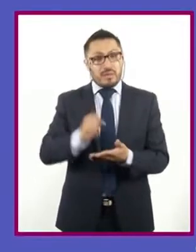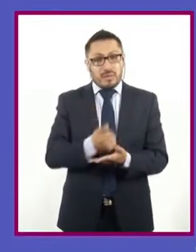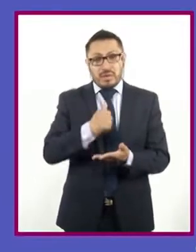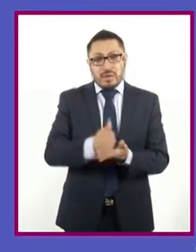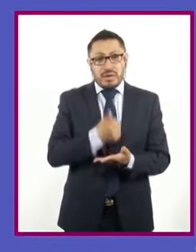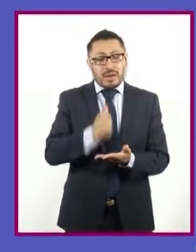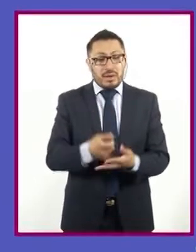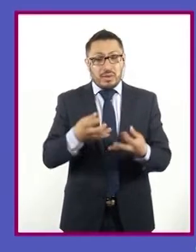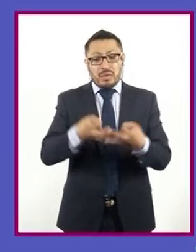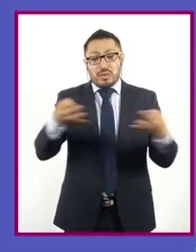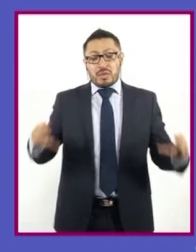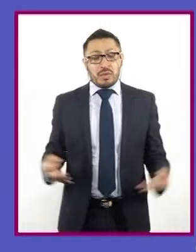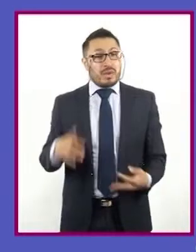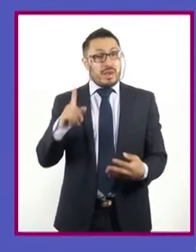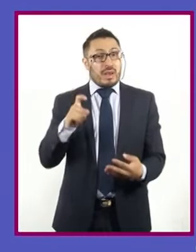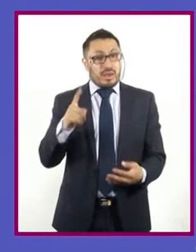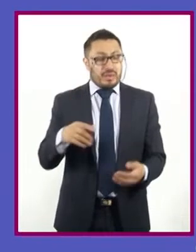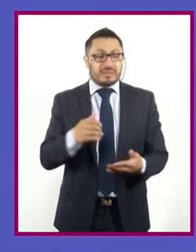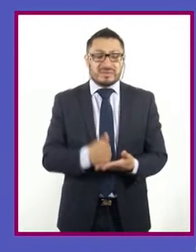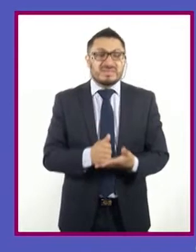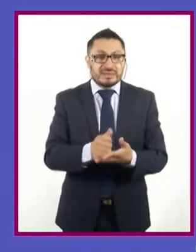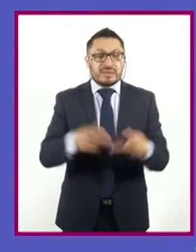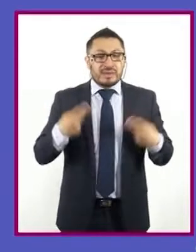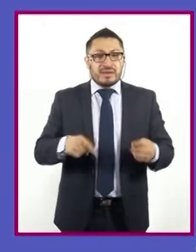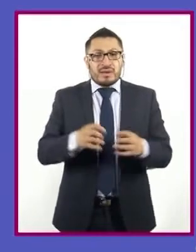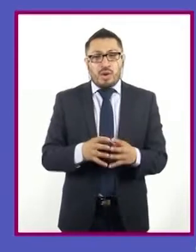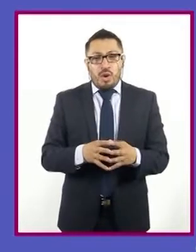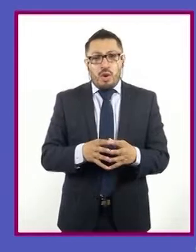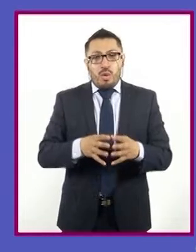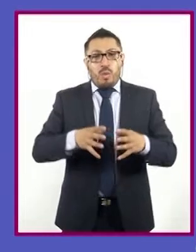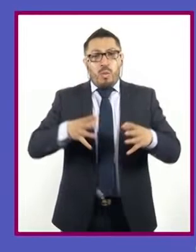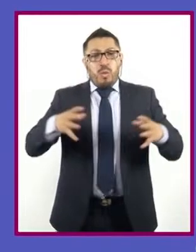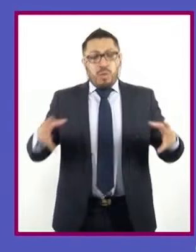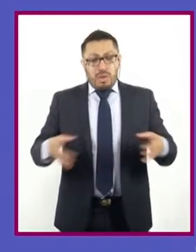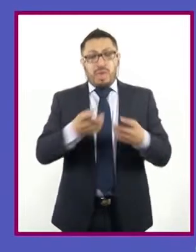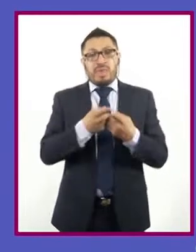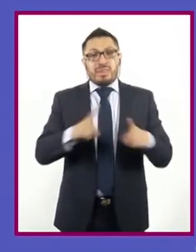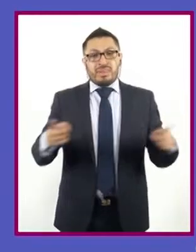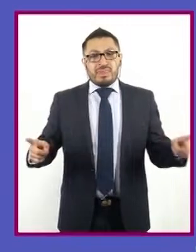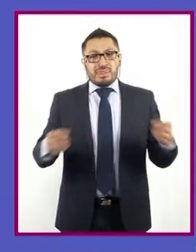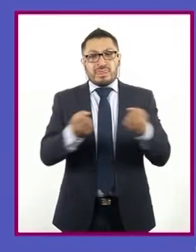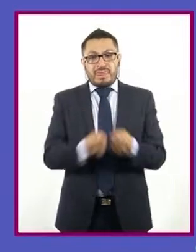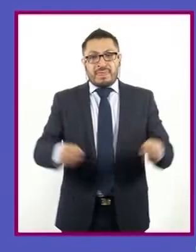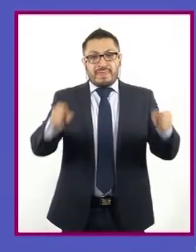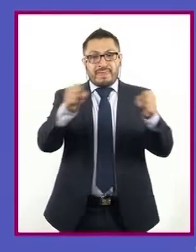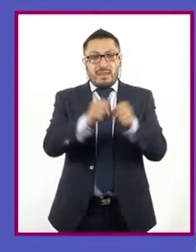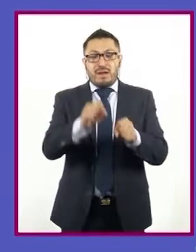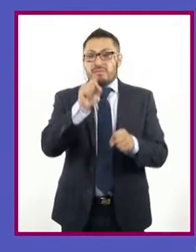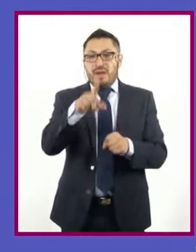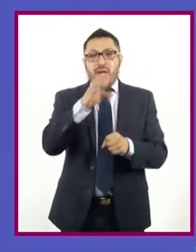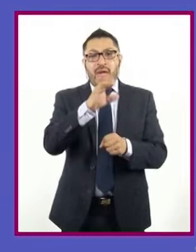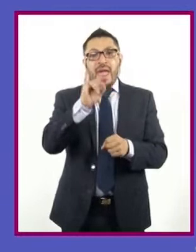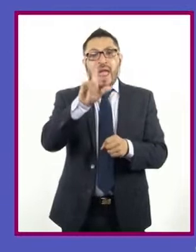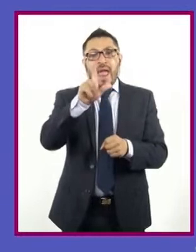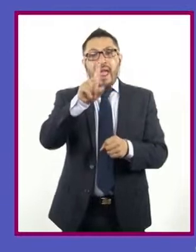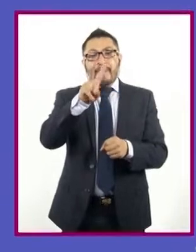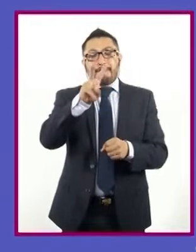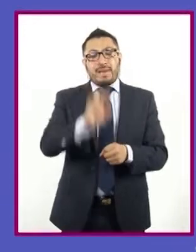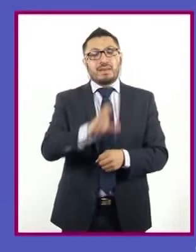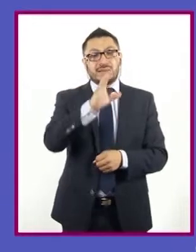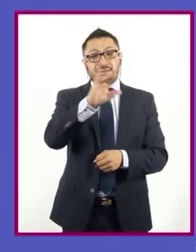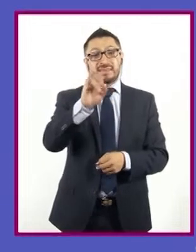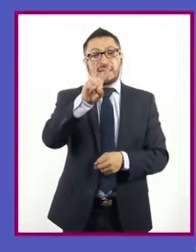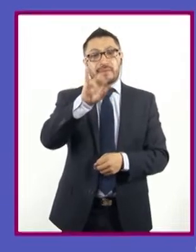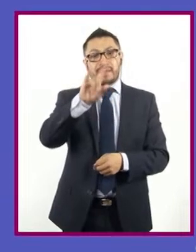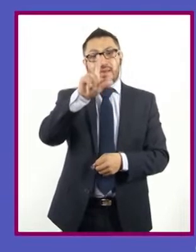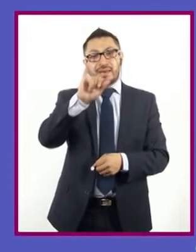tierras húmedas permitió el crecimiento de la población, lo que conllevó el desarrollo de la sociedad y de la civilización. Tanto en el